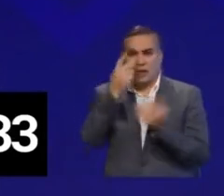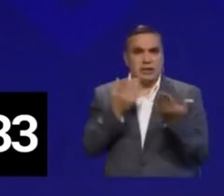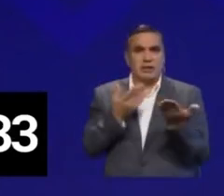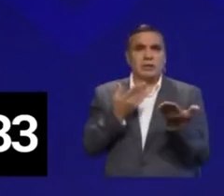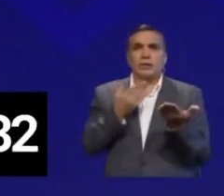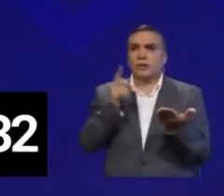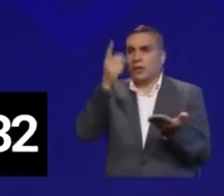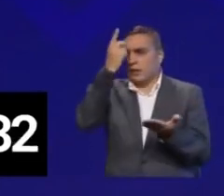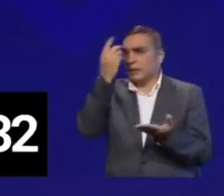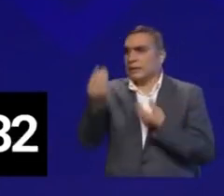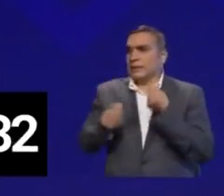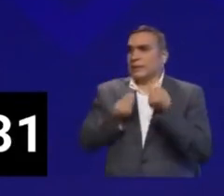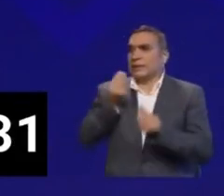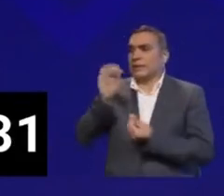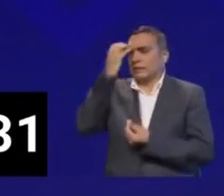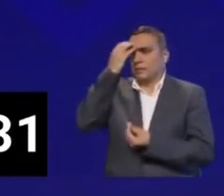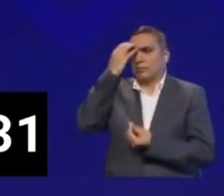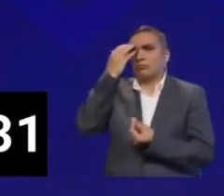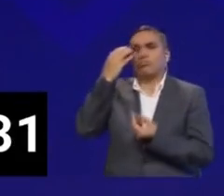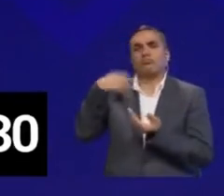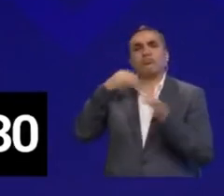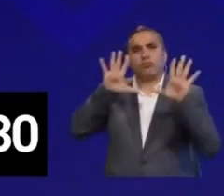A 10 años reestructurado sus deudas